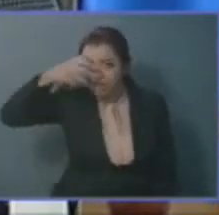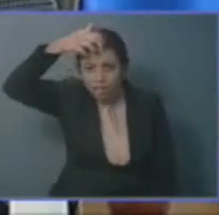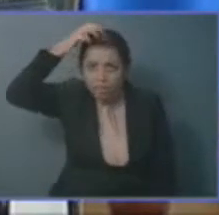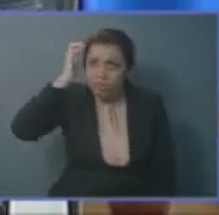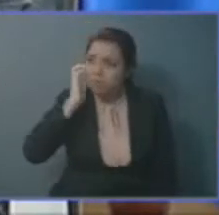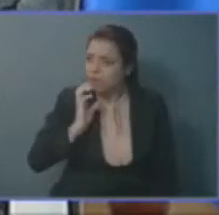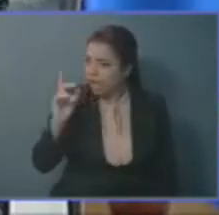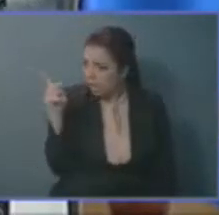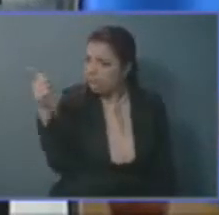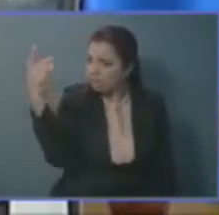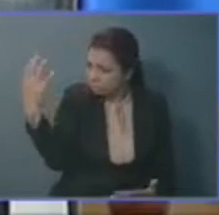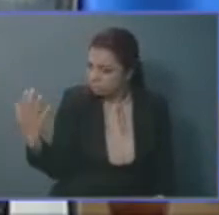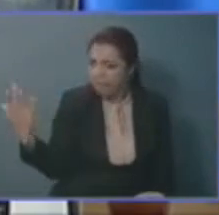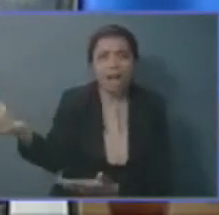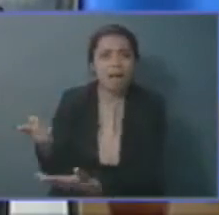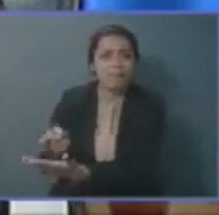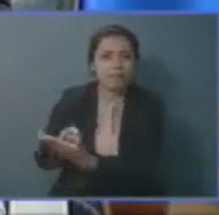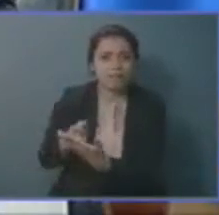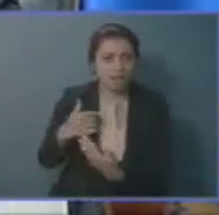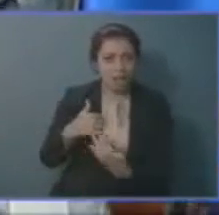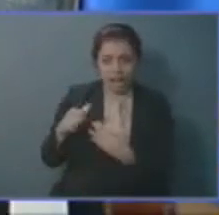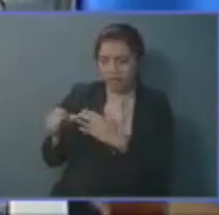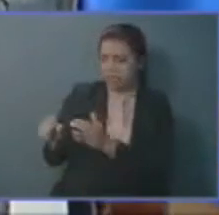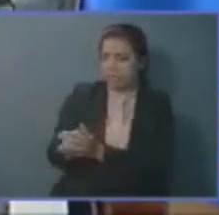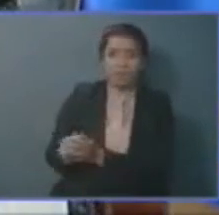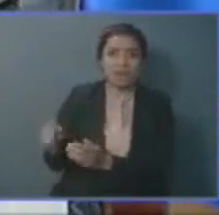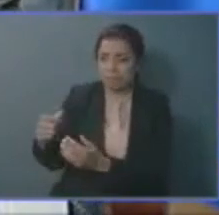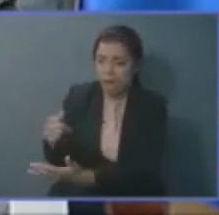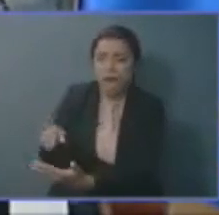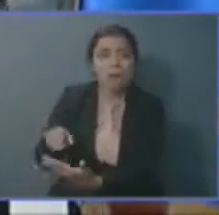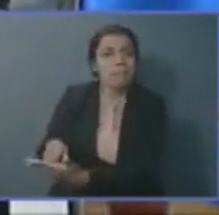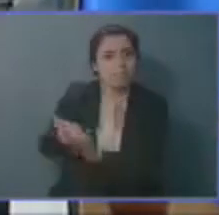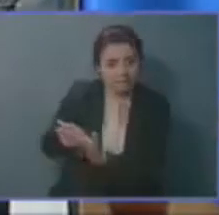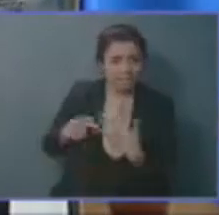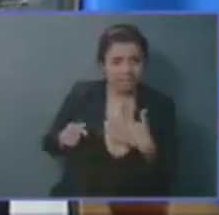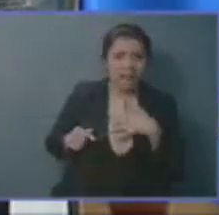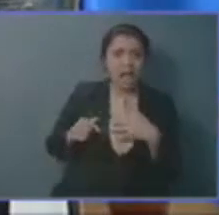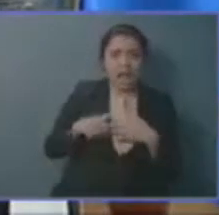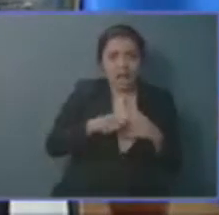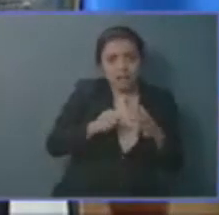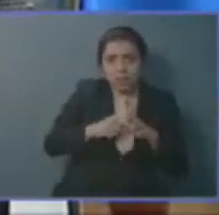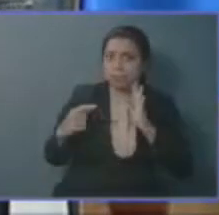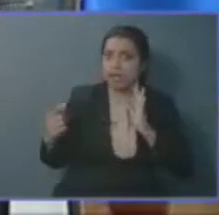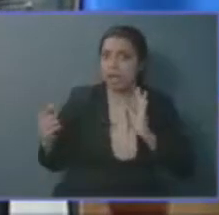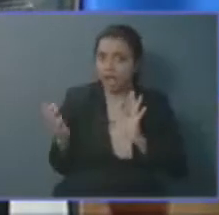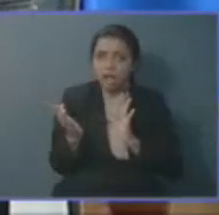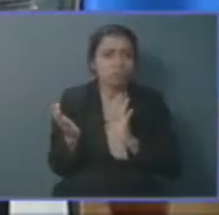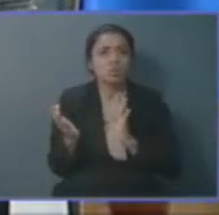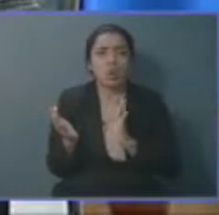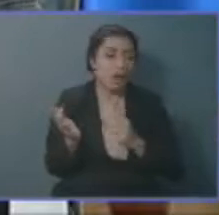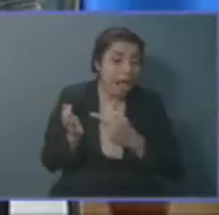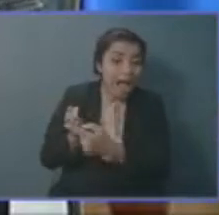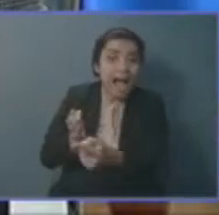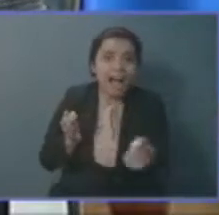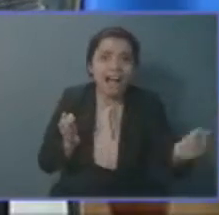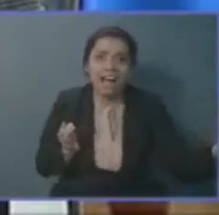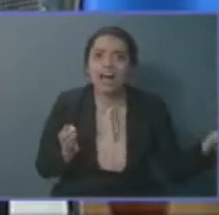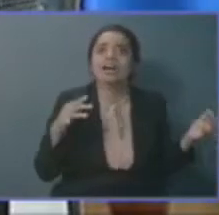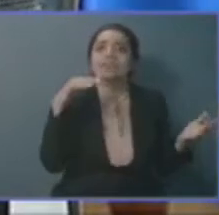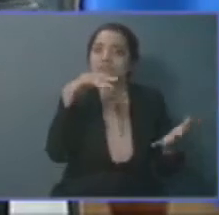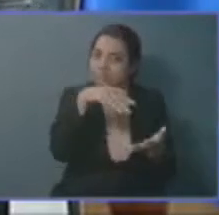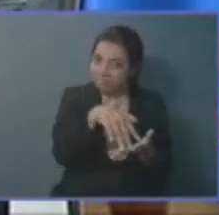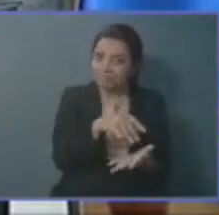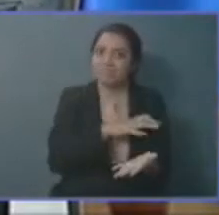a la Asamblea Legislativa, pero no a la Asamblea, al pueblo salvadoreño a través de la Asamblea, los informes que la ley